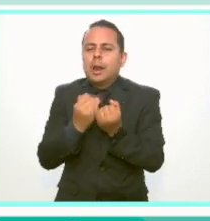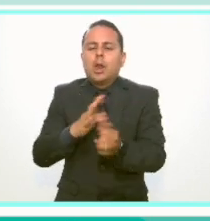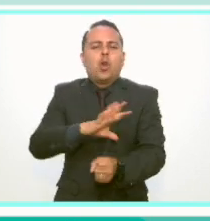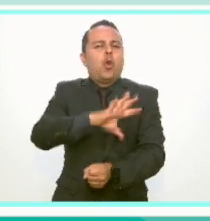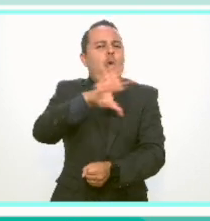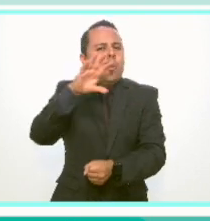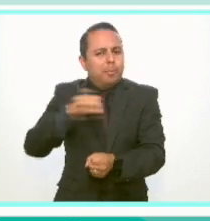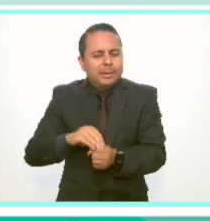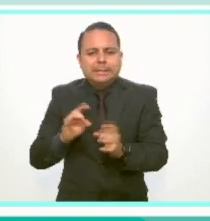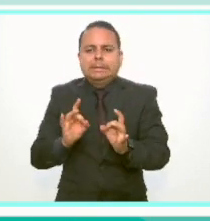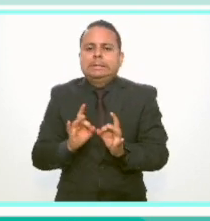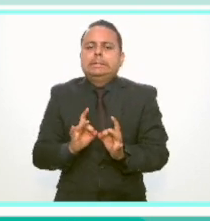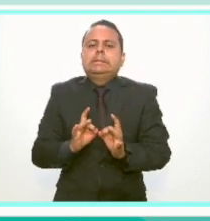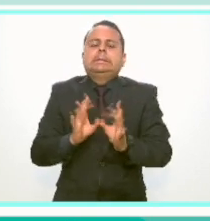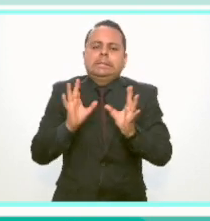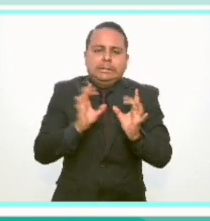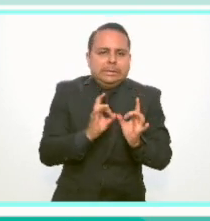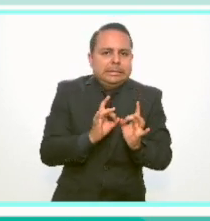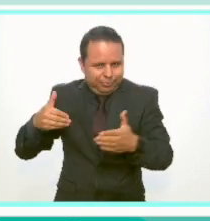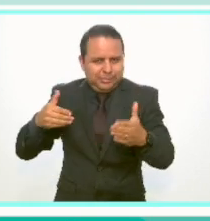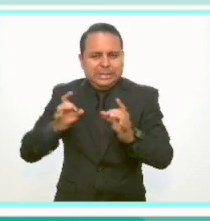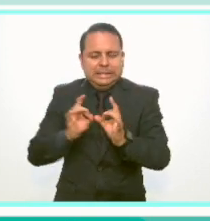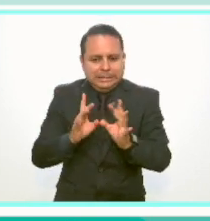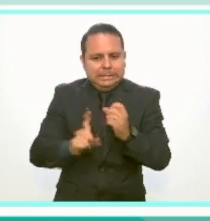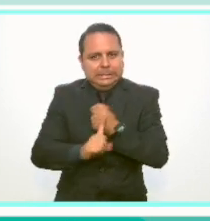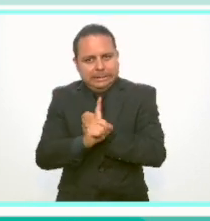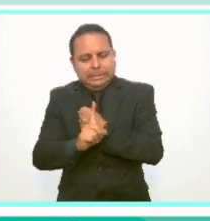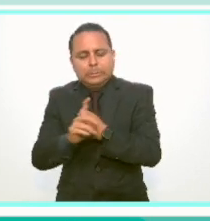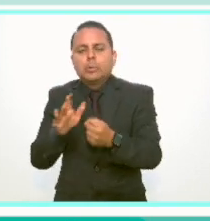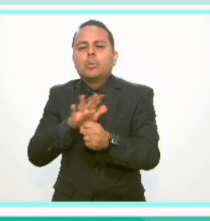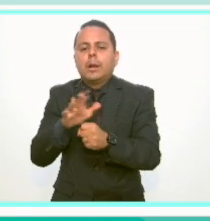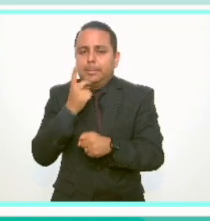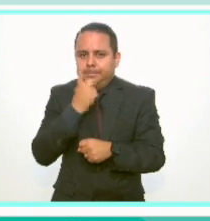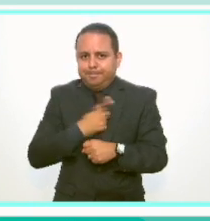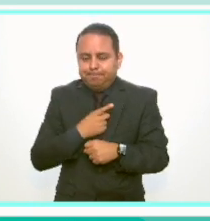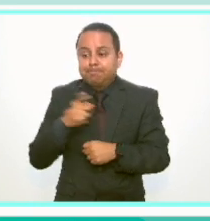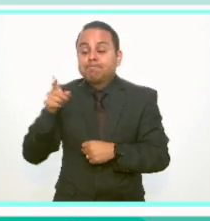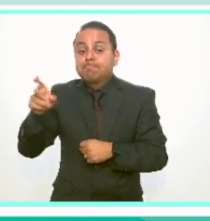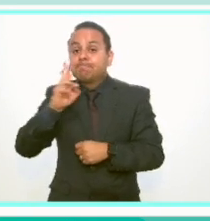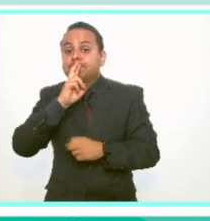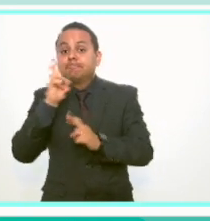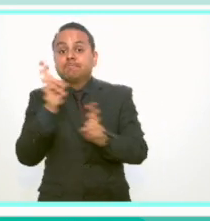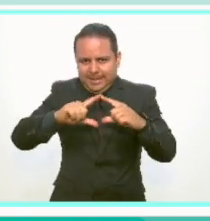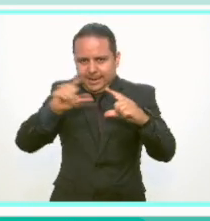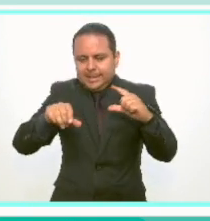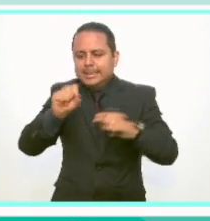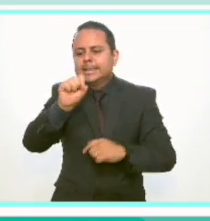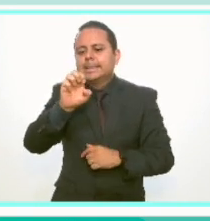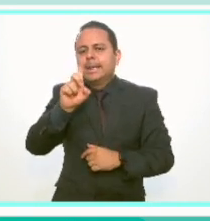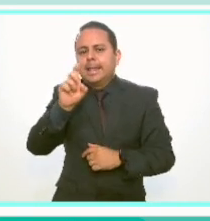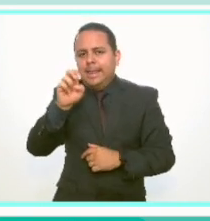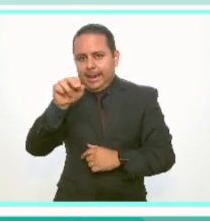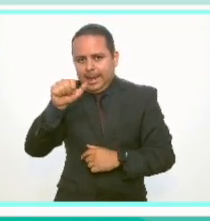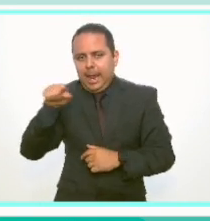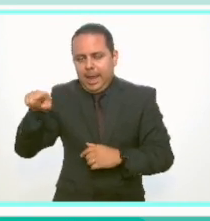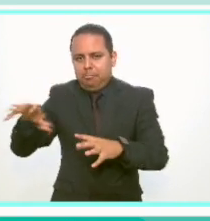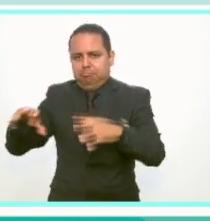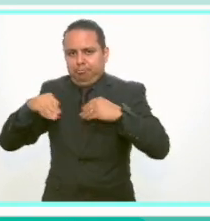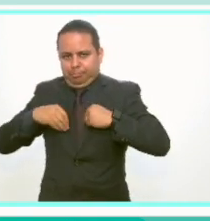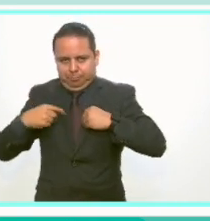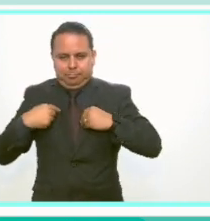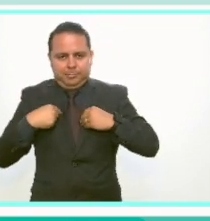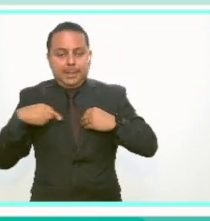que ha habido en el servicio del Tren Maya. En su respuesta, el Tren Maya SADCB respondió lo siguiente.